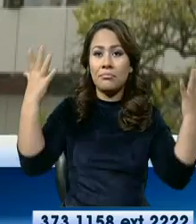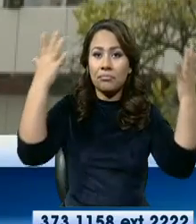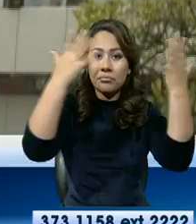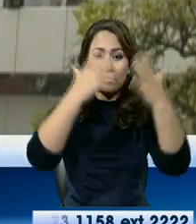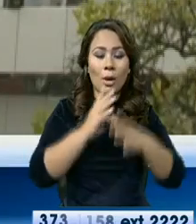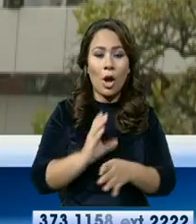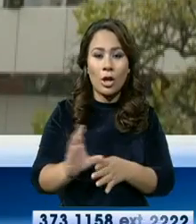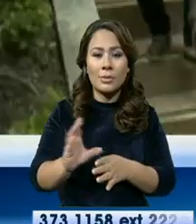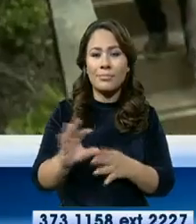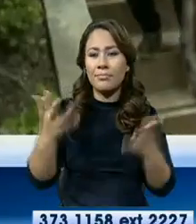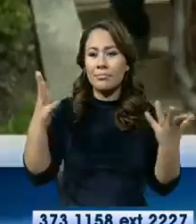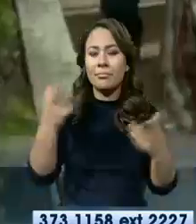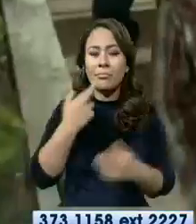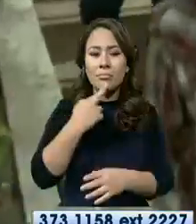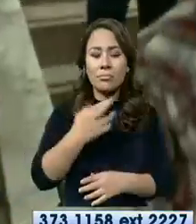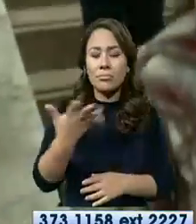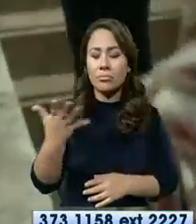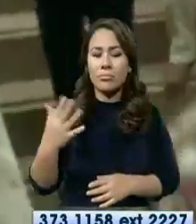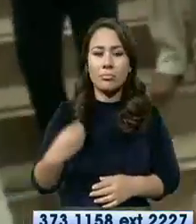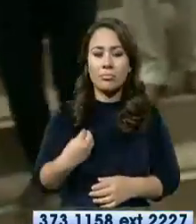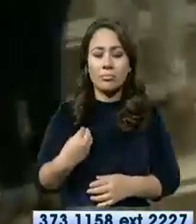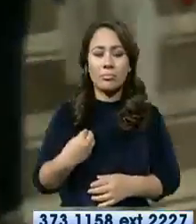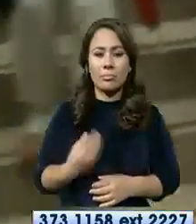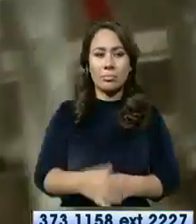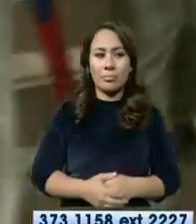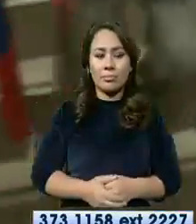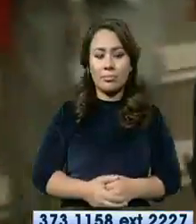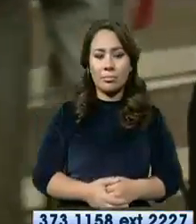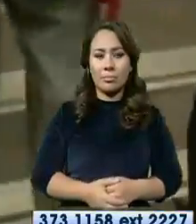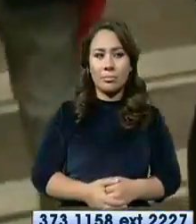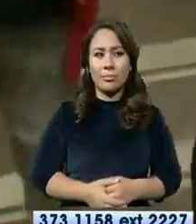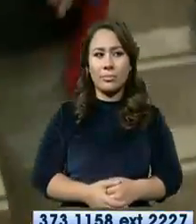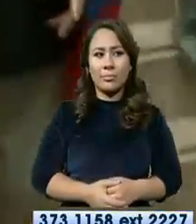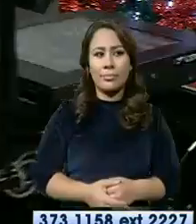quiso pronunciar, informó Héctor Romero.